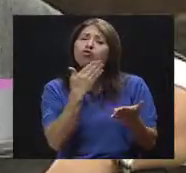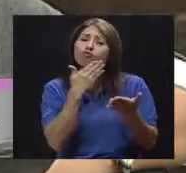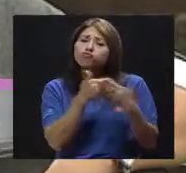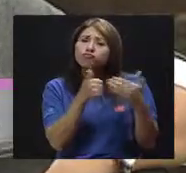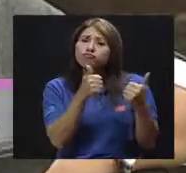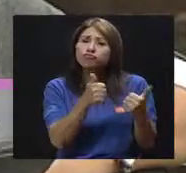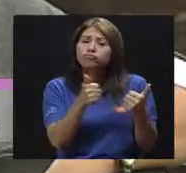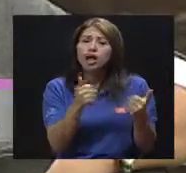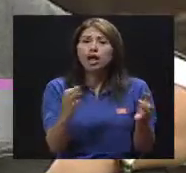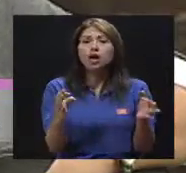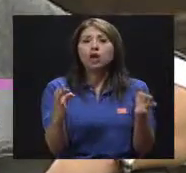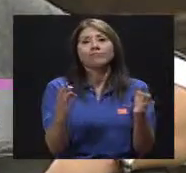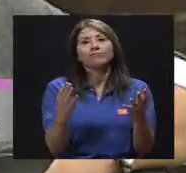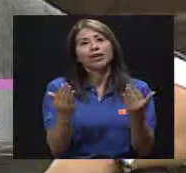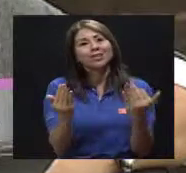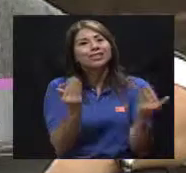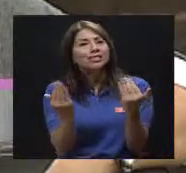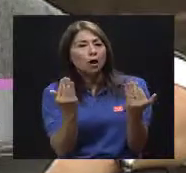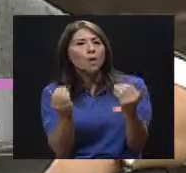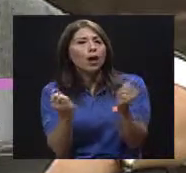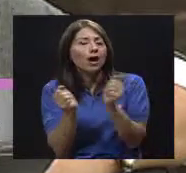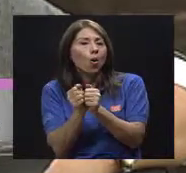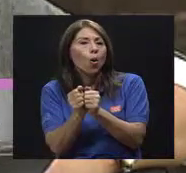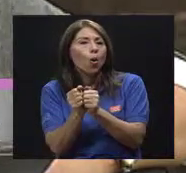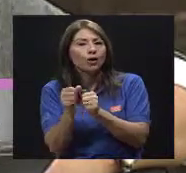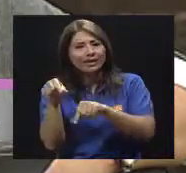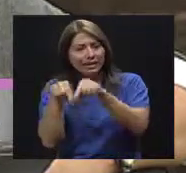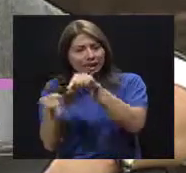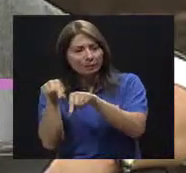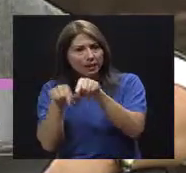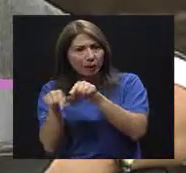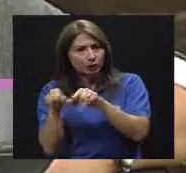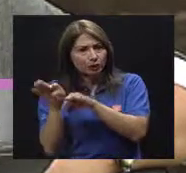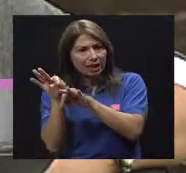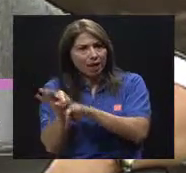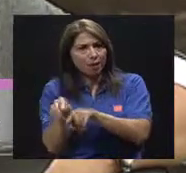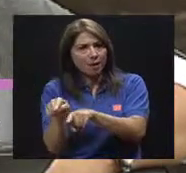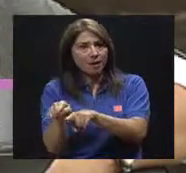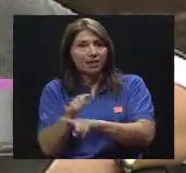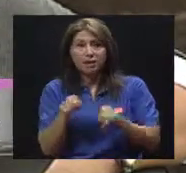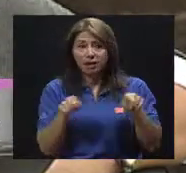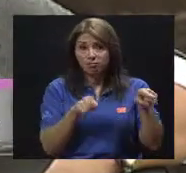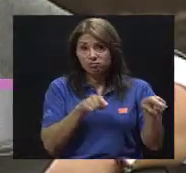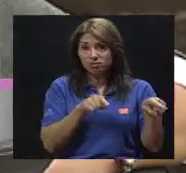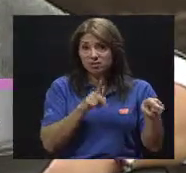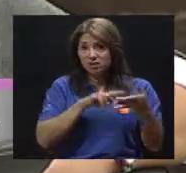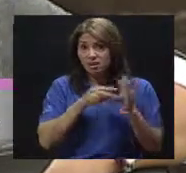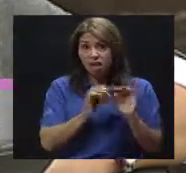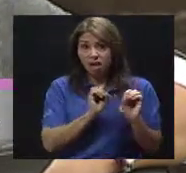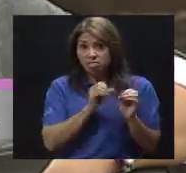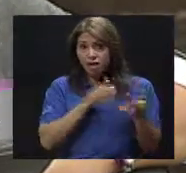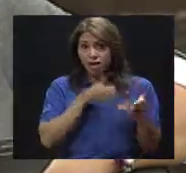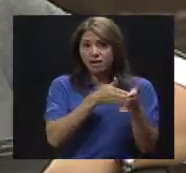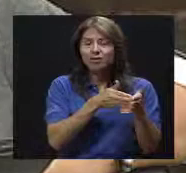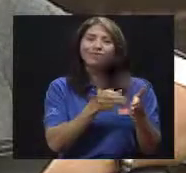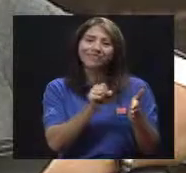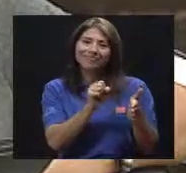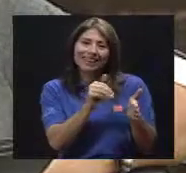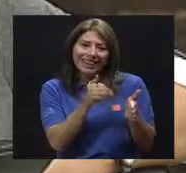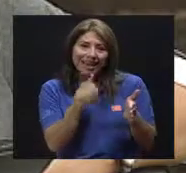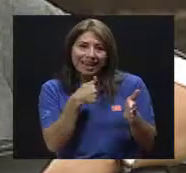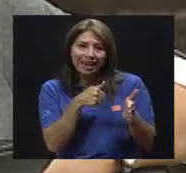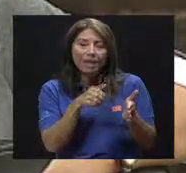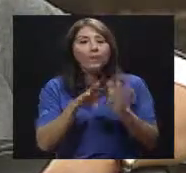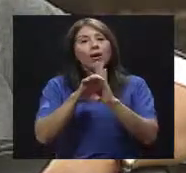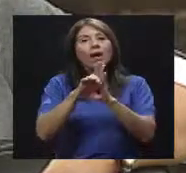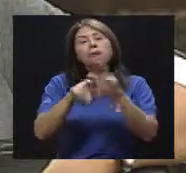con las moléculas químicas que tradicionalmente se utilizan, pero eso no quiere decir pues que no tienen efectos, ¿verdad? Por ejemplo, una persona